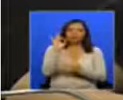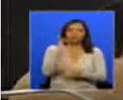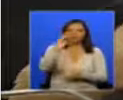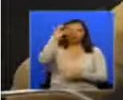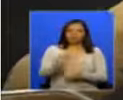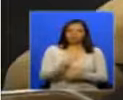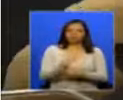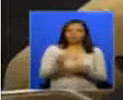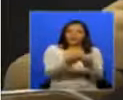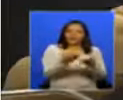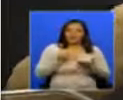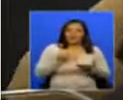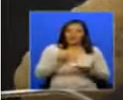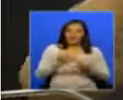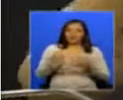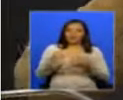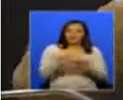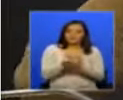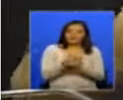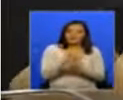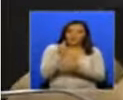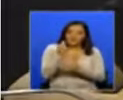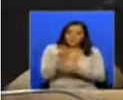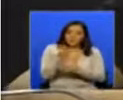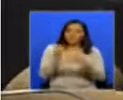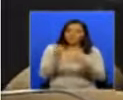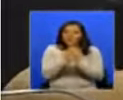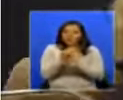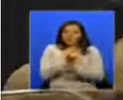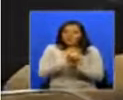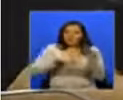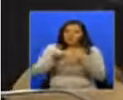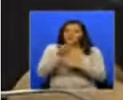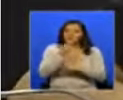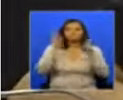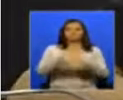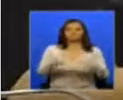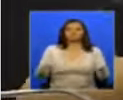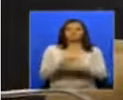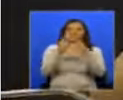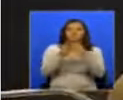debemos hacer, utilizar de manera adecuada nuestros recursos para poder enfrentar esta coyuntura. Bueno,